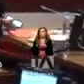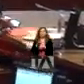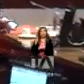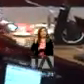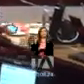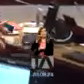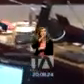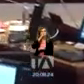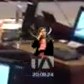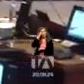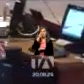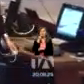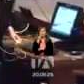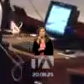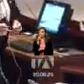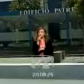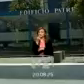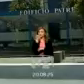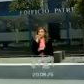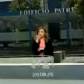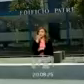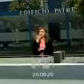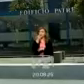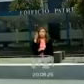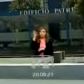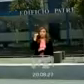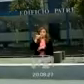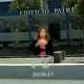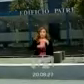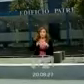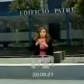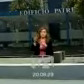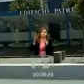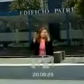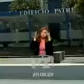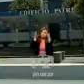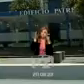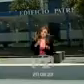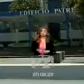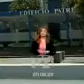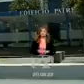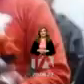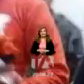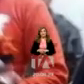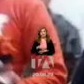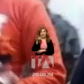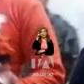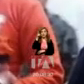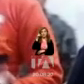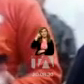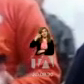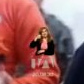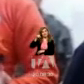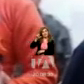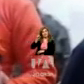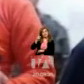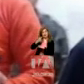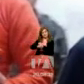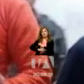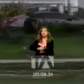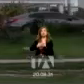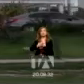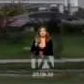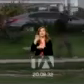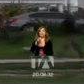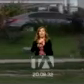correísmo dicen que están interesados en escuchar los avances en este proceso penal, pues uno de sus líderes, Jorge Glass, fue sentenciado